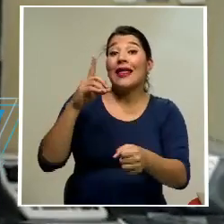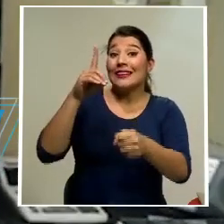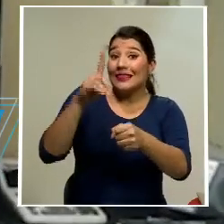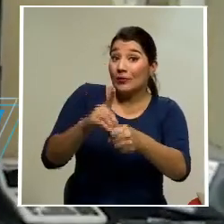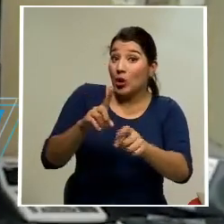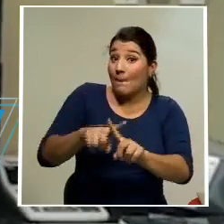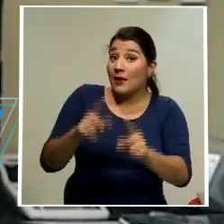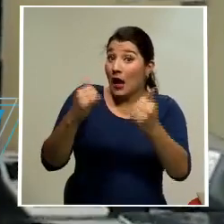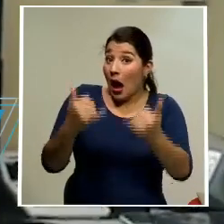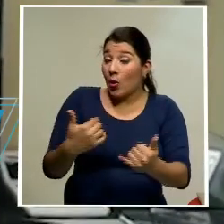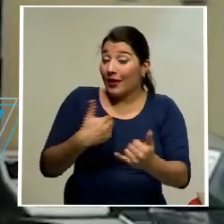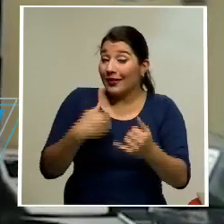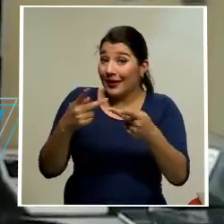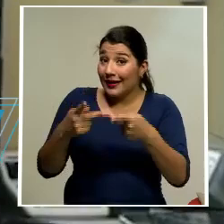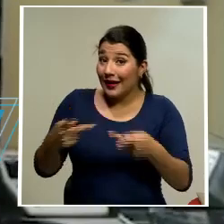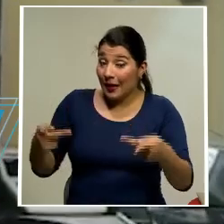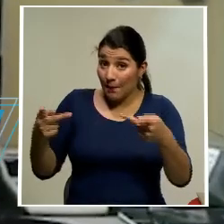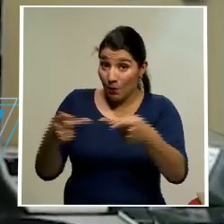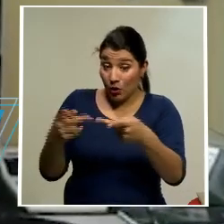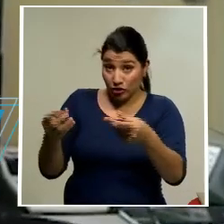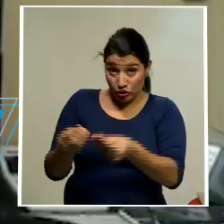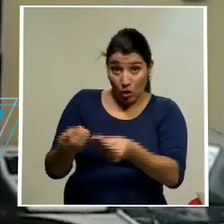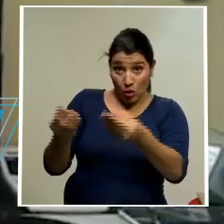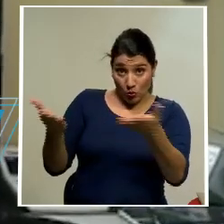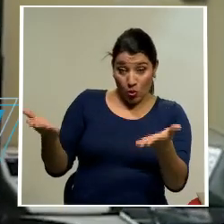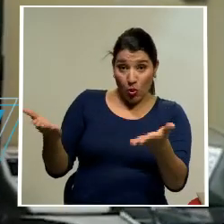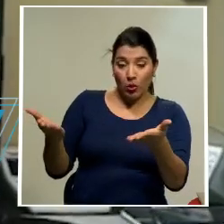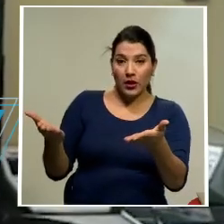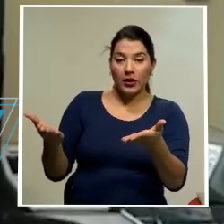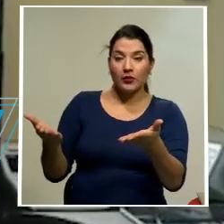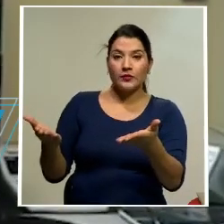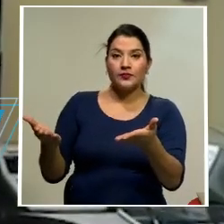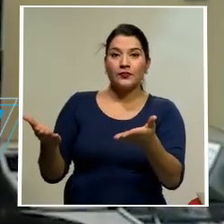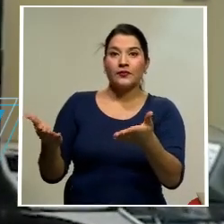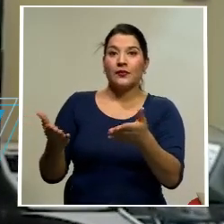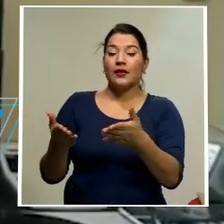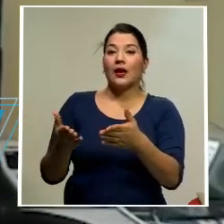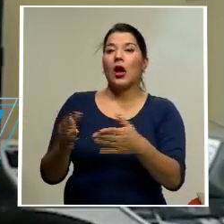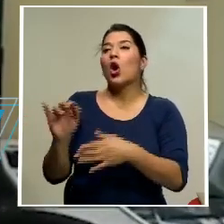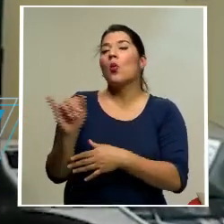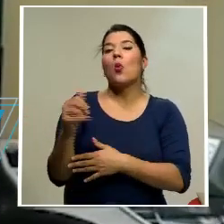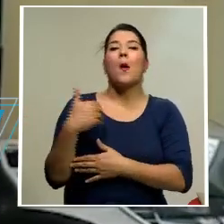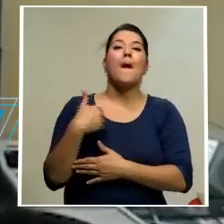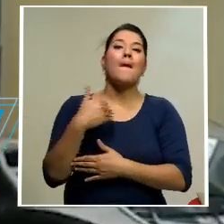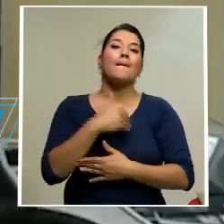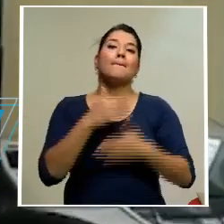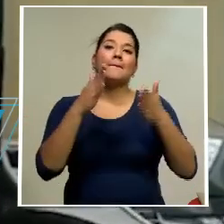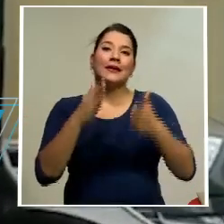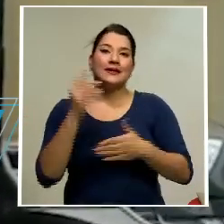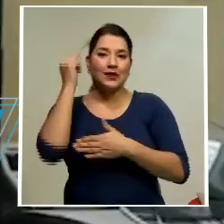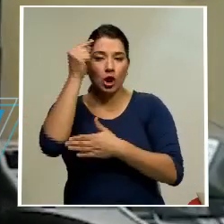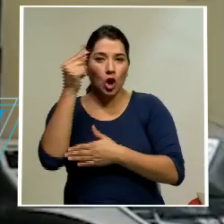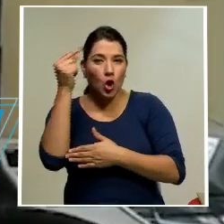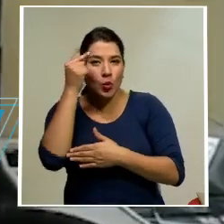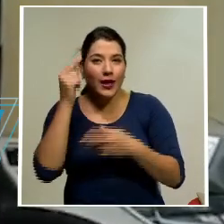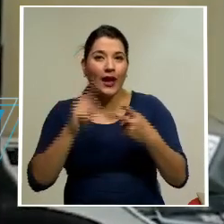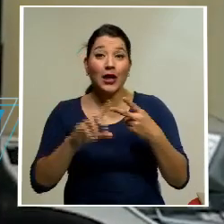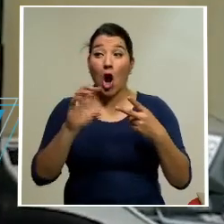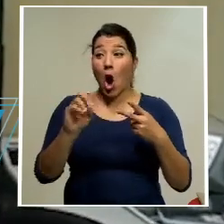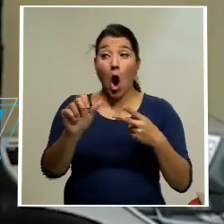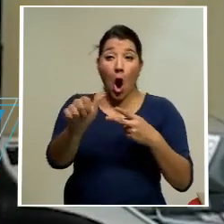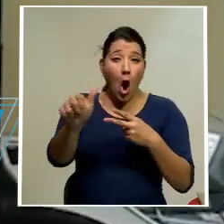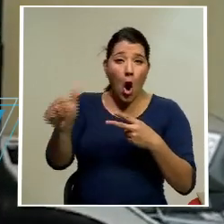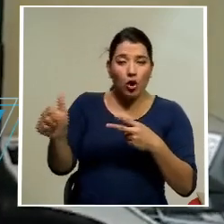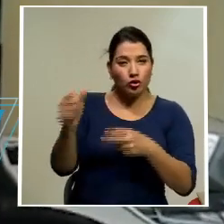de los cargos que la legislación establece como incompatibles, sea ministros de gobierno u otros jerarcas de la